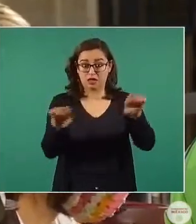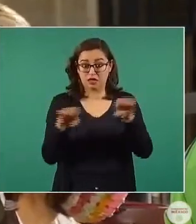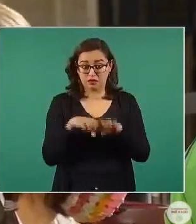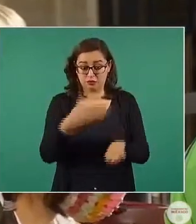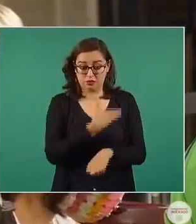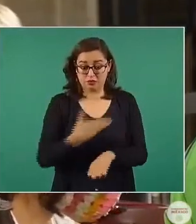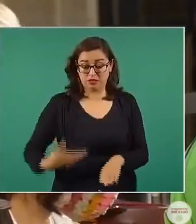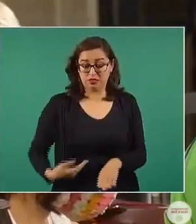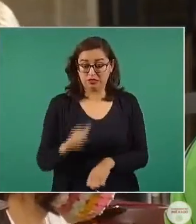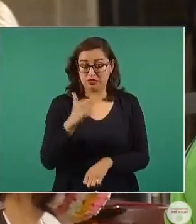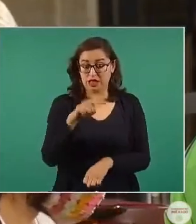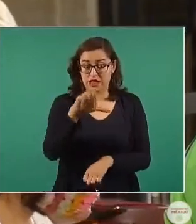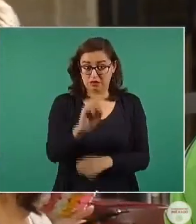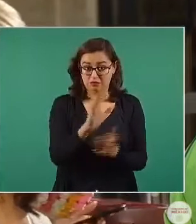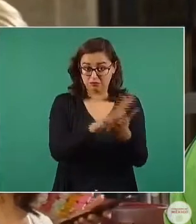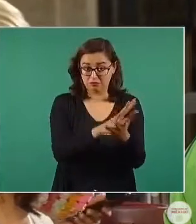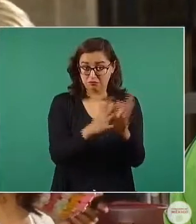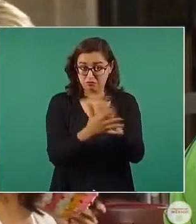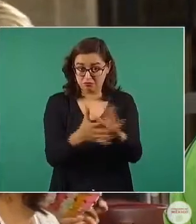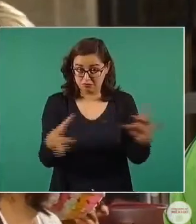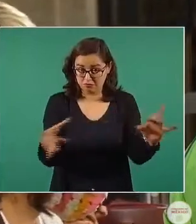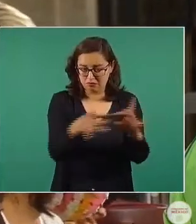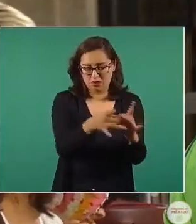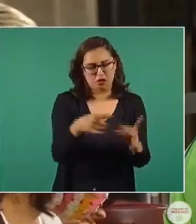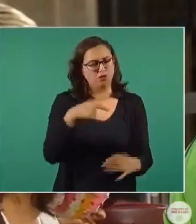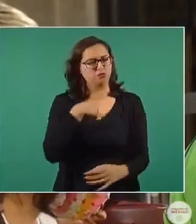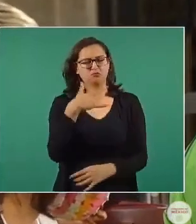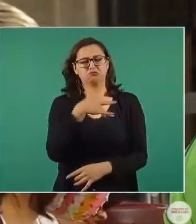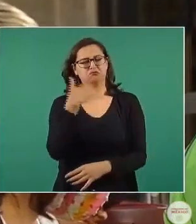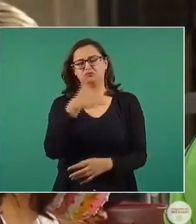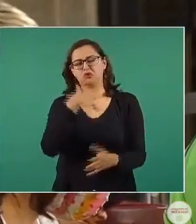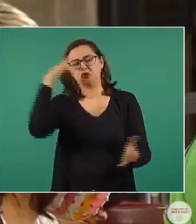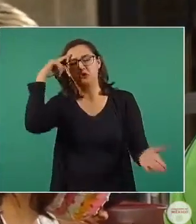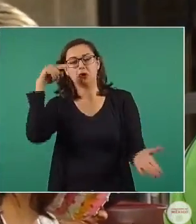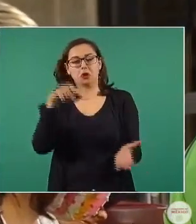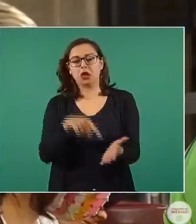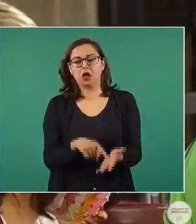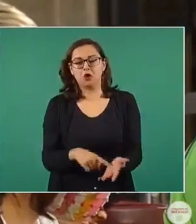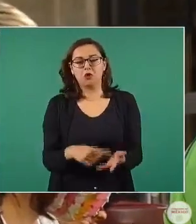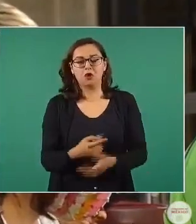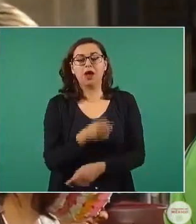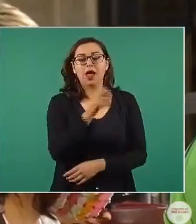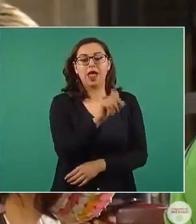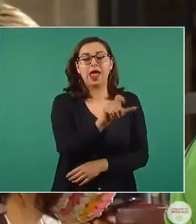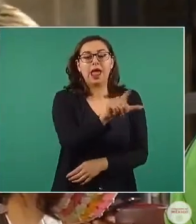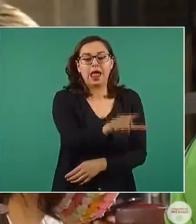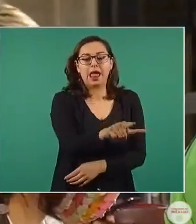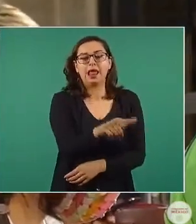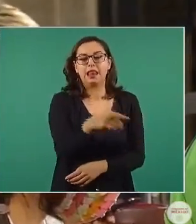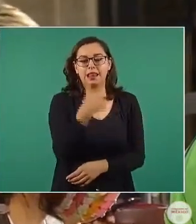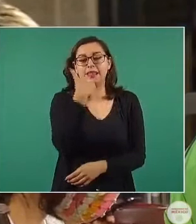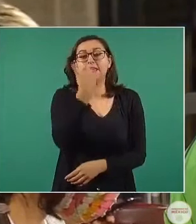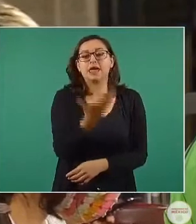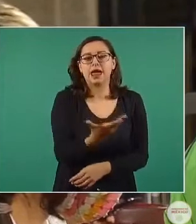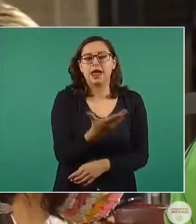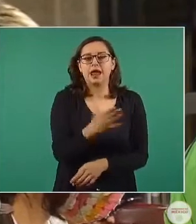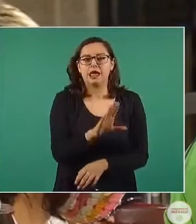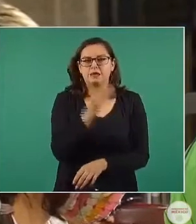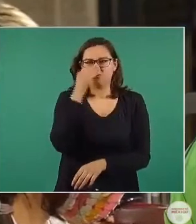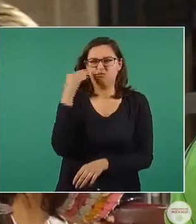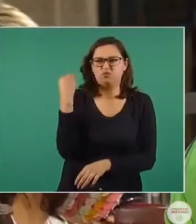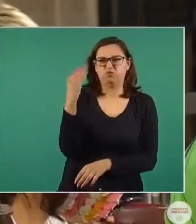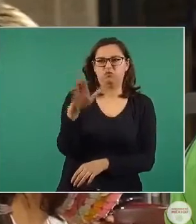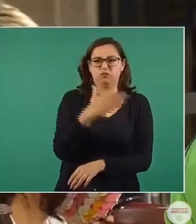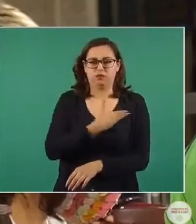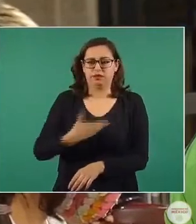yo consideraría que serían incapaces de realizar algo así. Quizás busque desviar la atención de los verdaderos cómplices y terminar